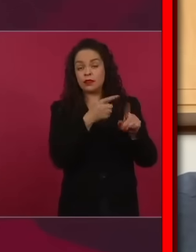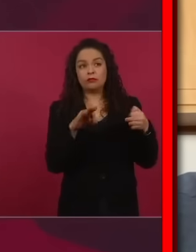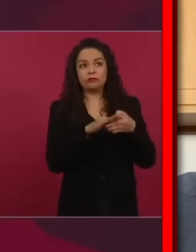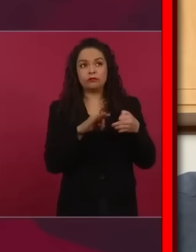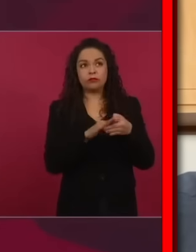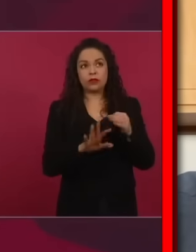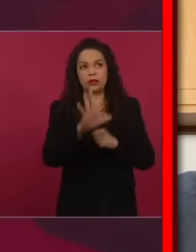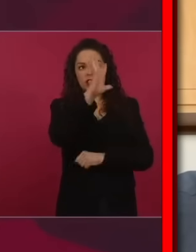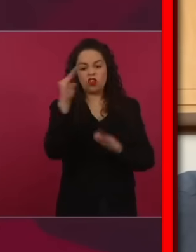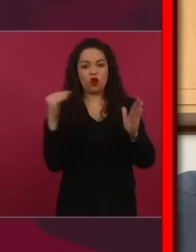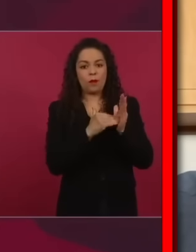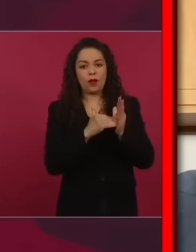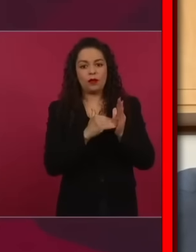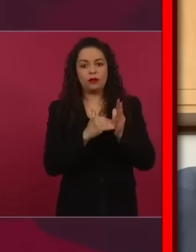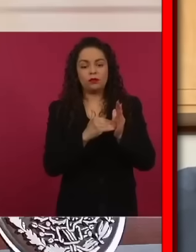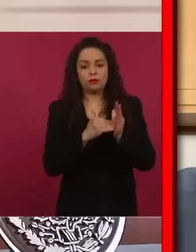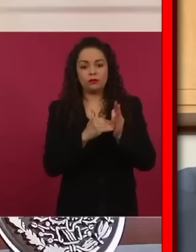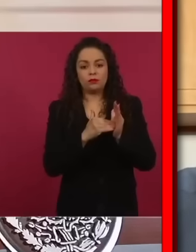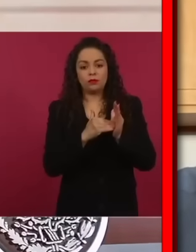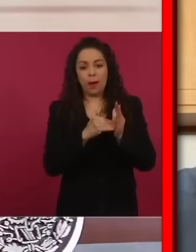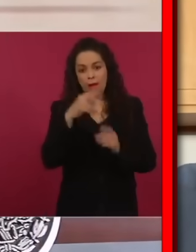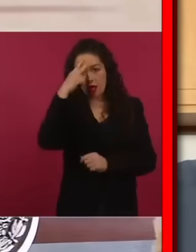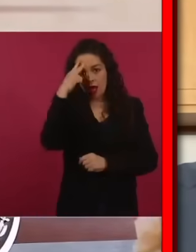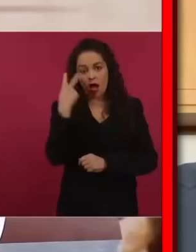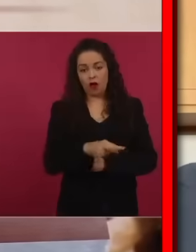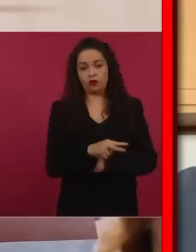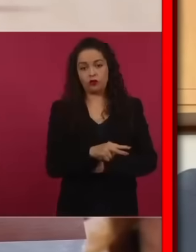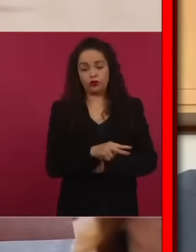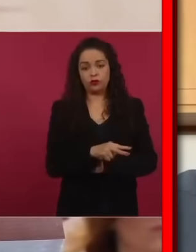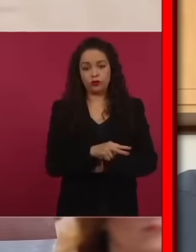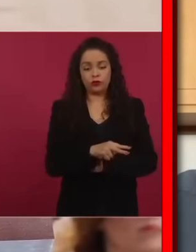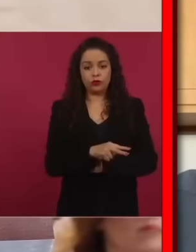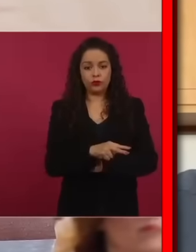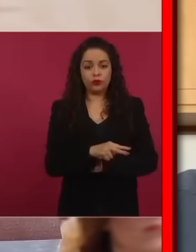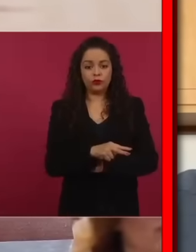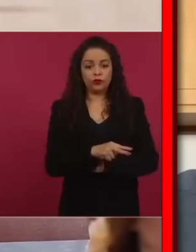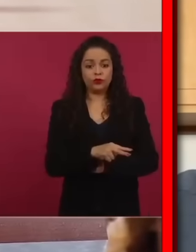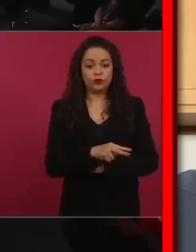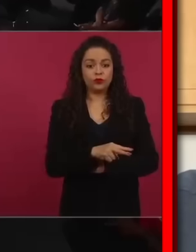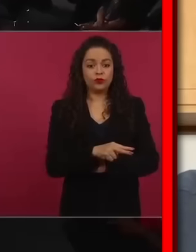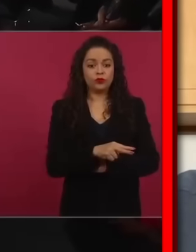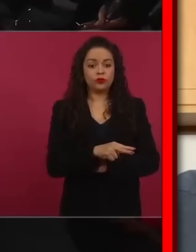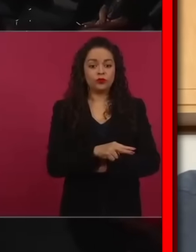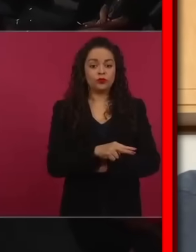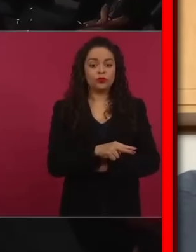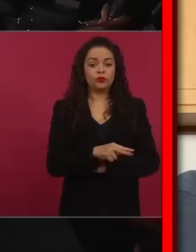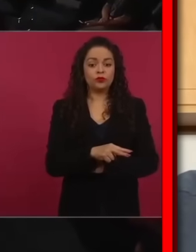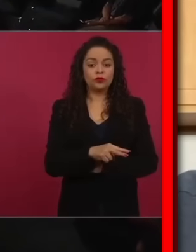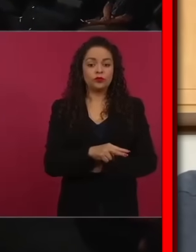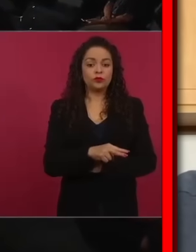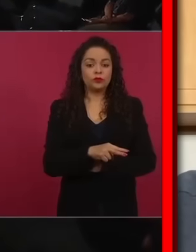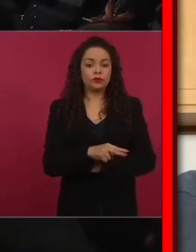de 5000 de mexicanos presidente más allá de lo